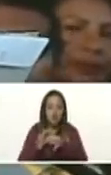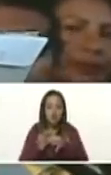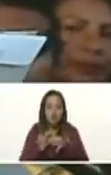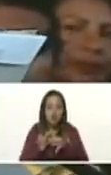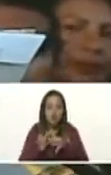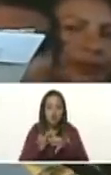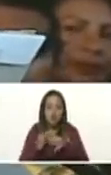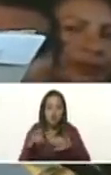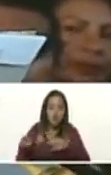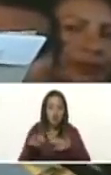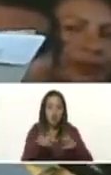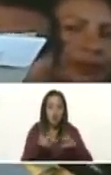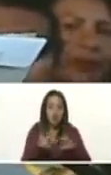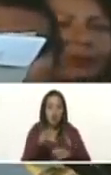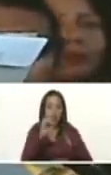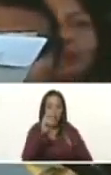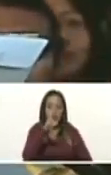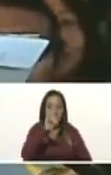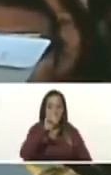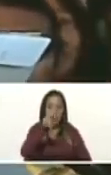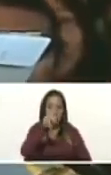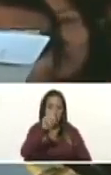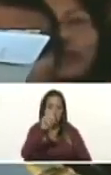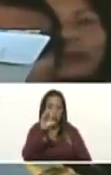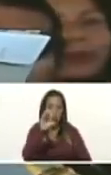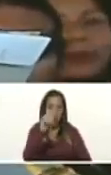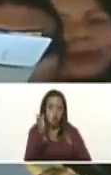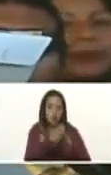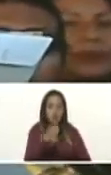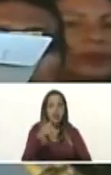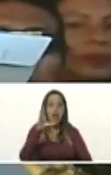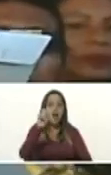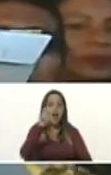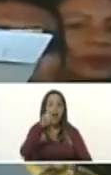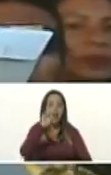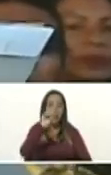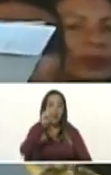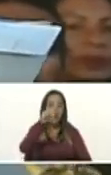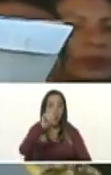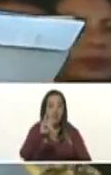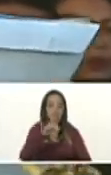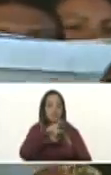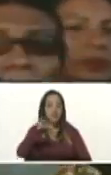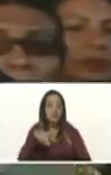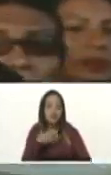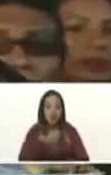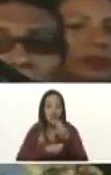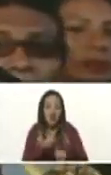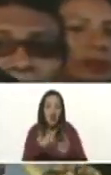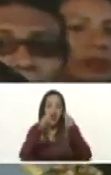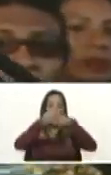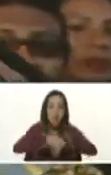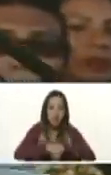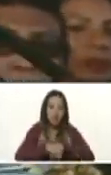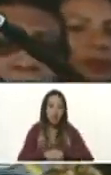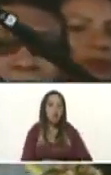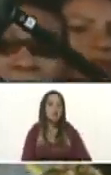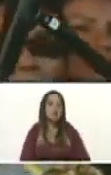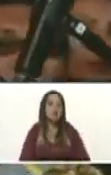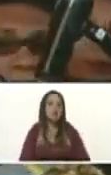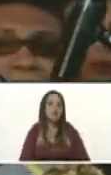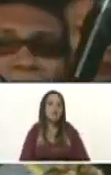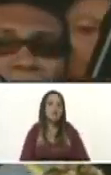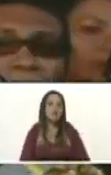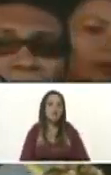ríos Orinoco y Caroni, hemos llegado a las siguientes conclusiones.